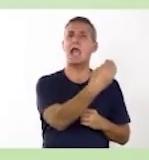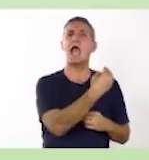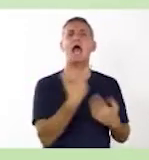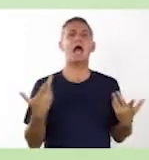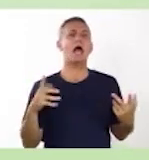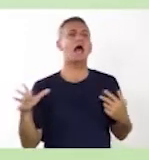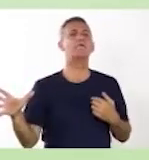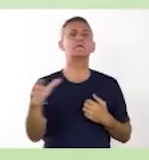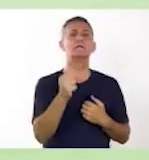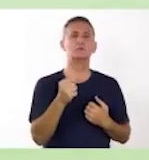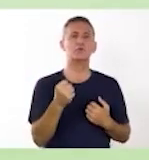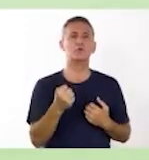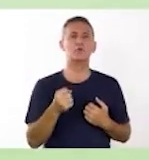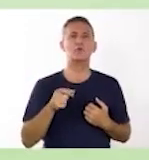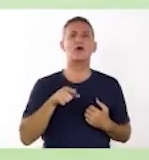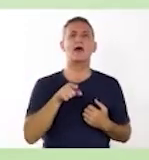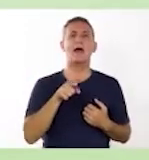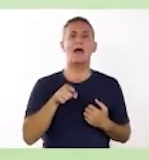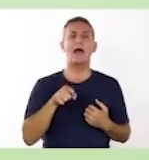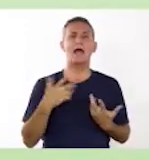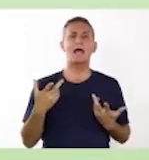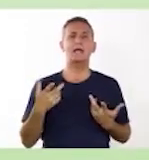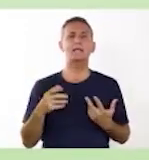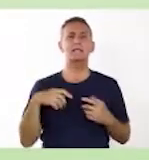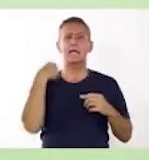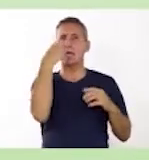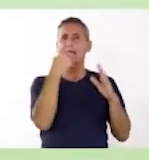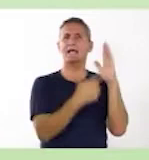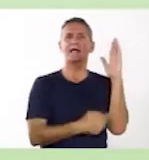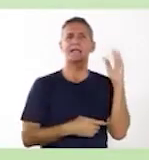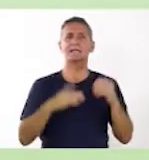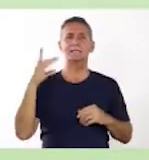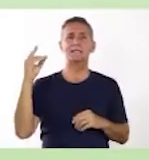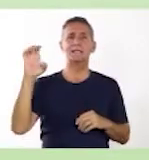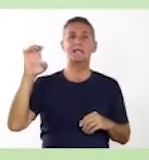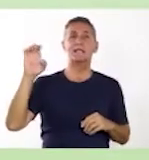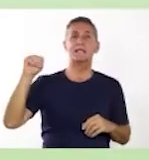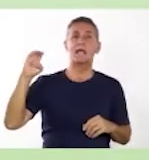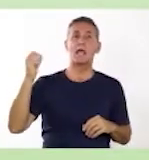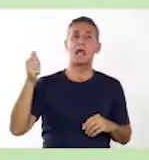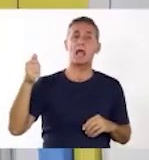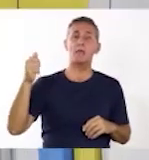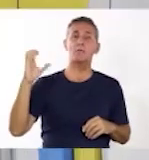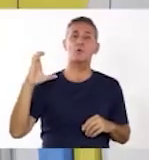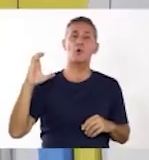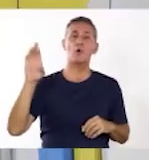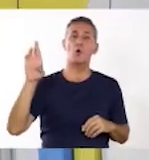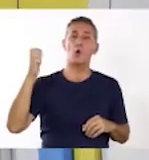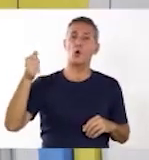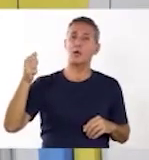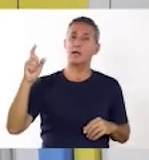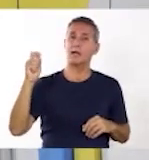todos sin restricción, ahí tiene un carácter democrático. Por tanto,